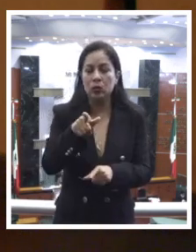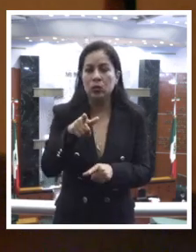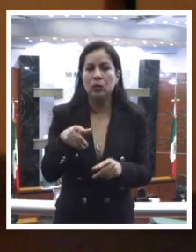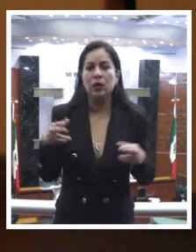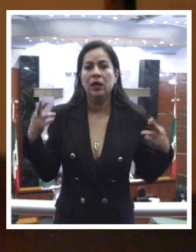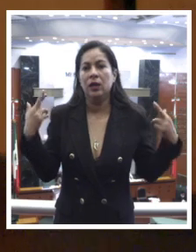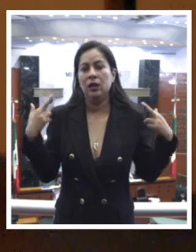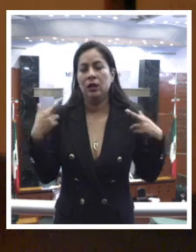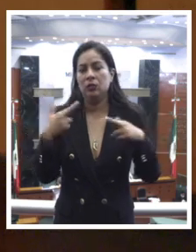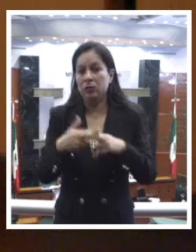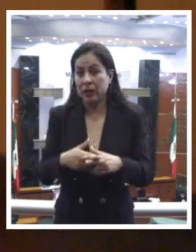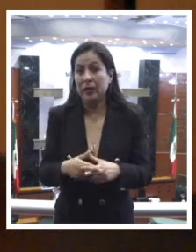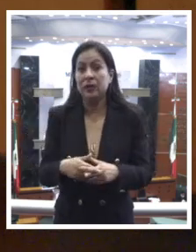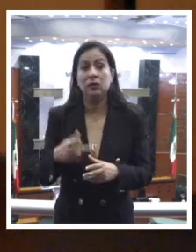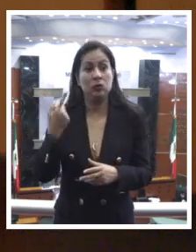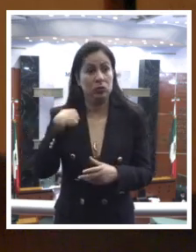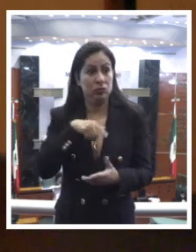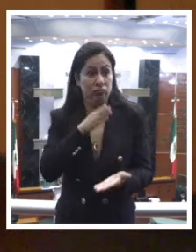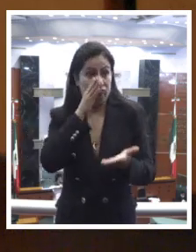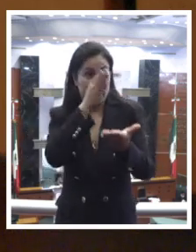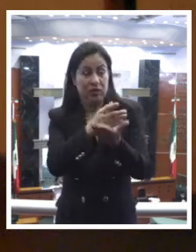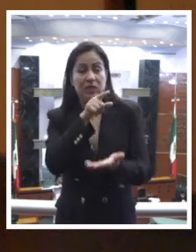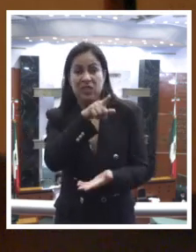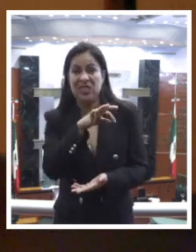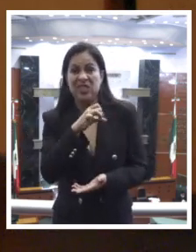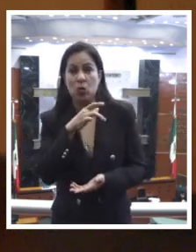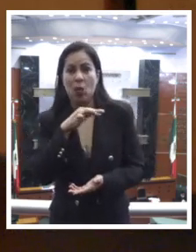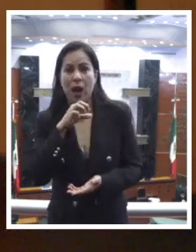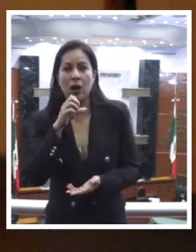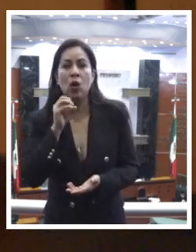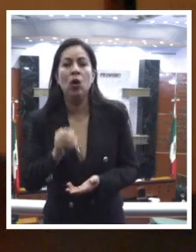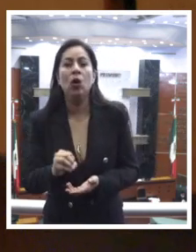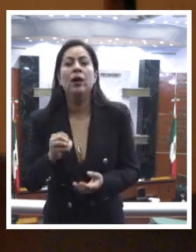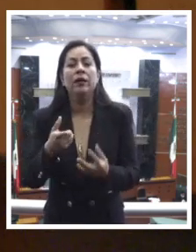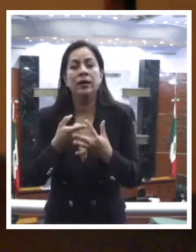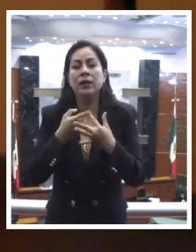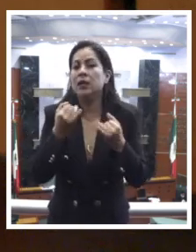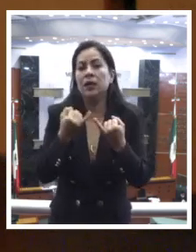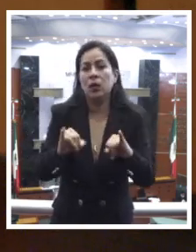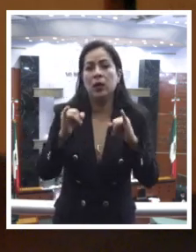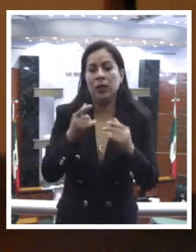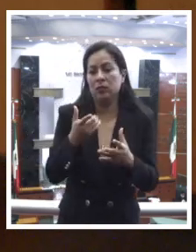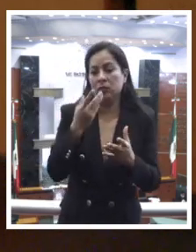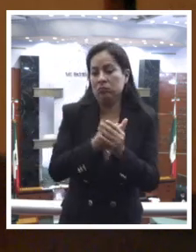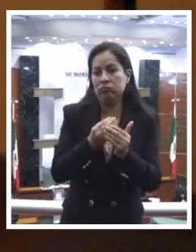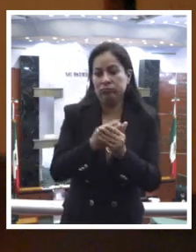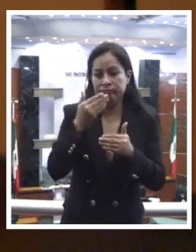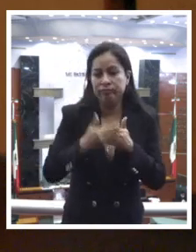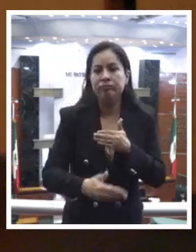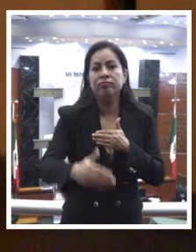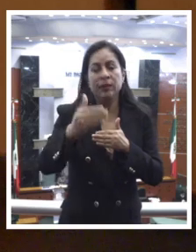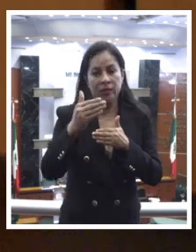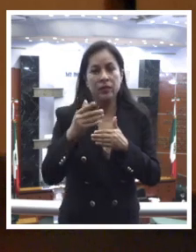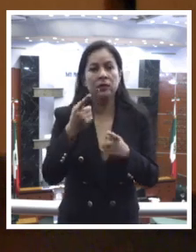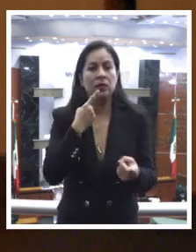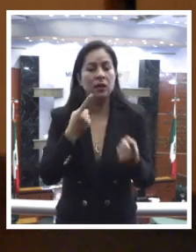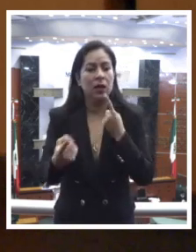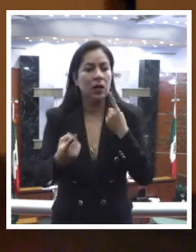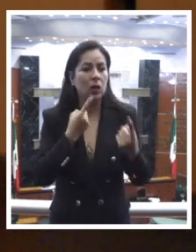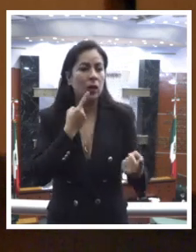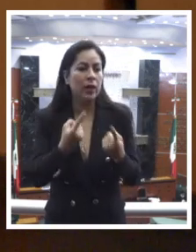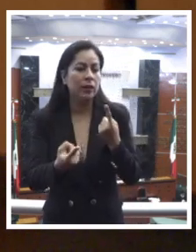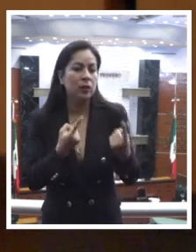de la Secretaría hemos estado allá en Chichihualco, aperturando el ciclo escolar en este periodo, dialogando